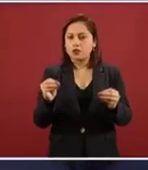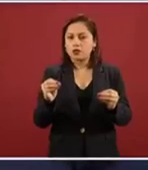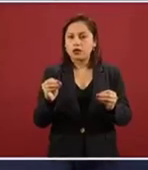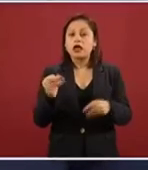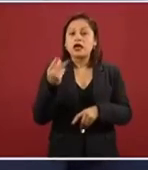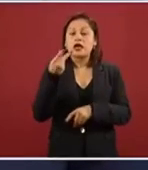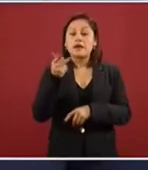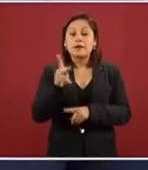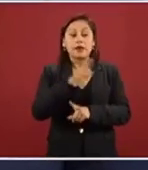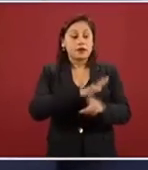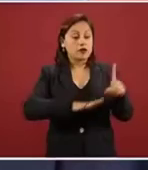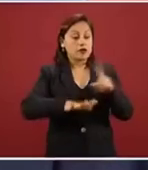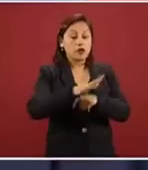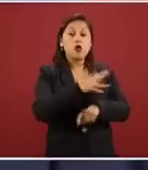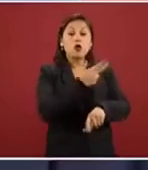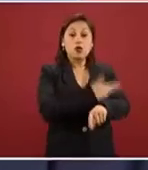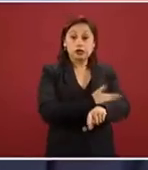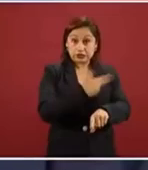contubernio,